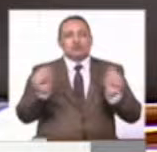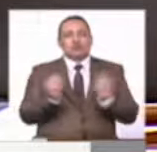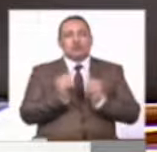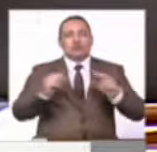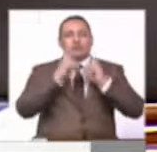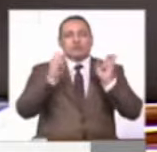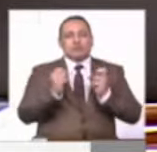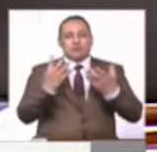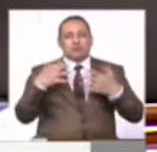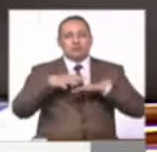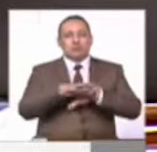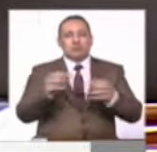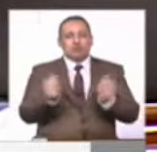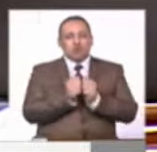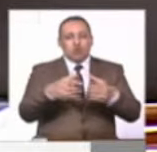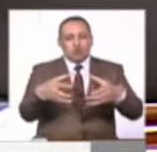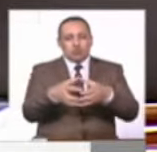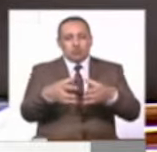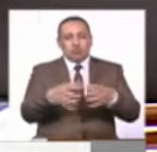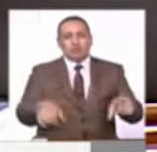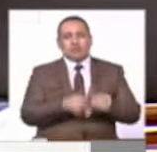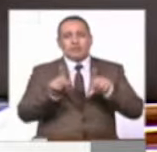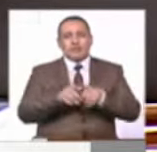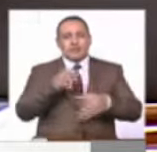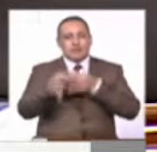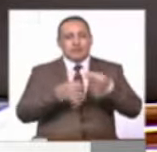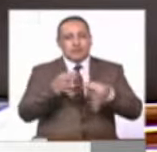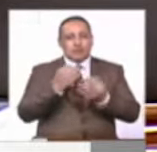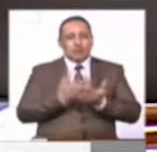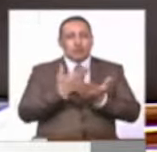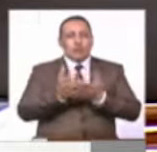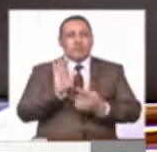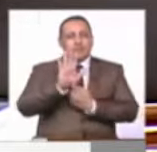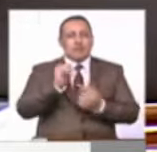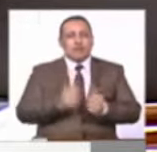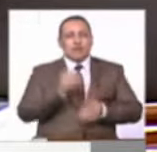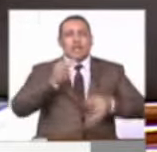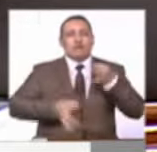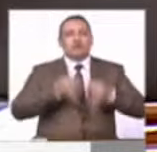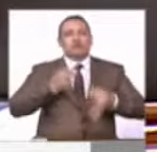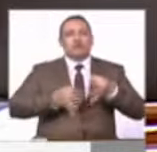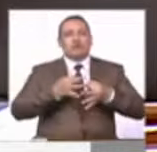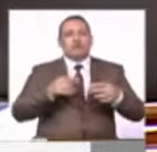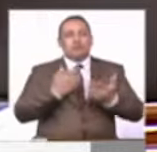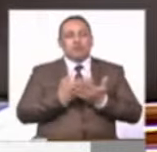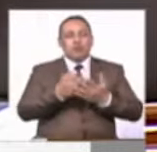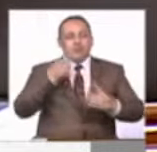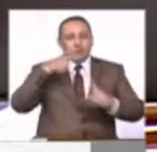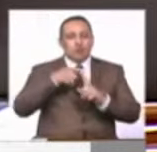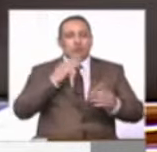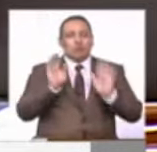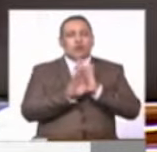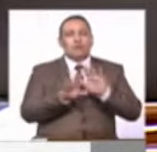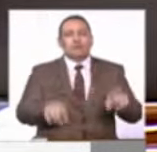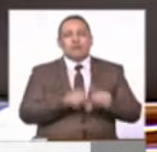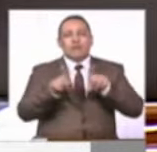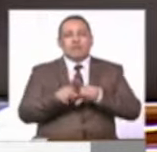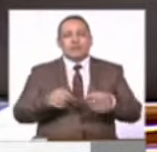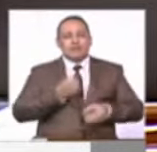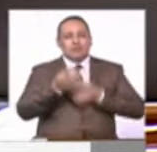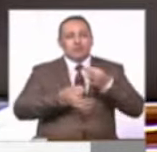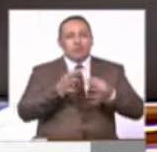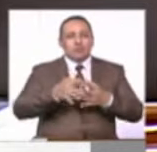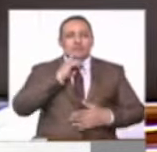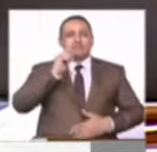aforados según las informaciones advertidas en la audiencia a propósito de las declaraciones de los